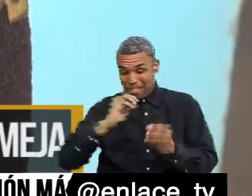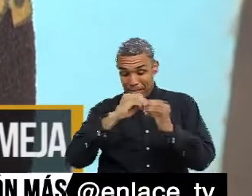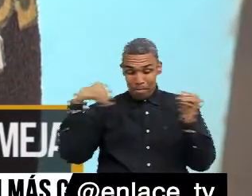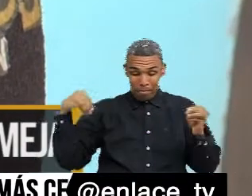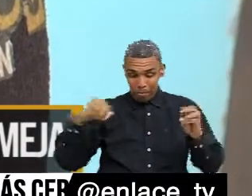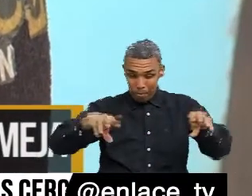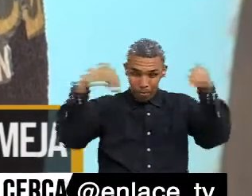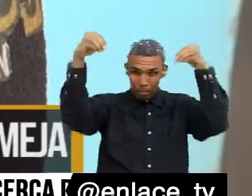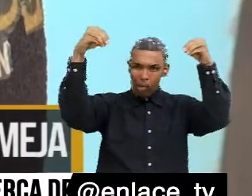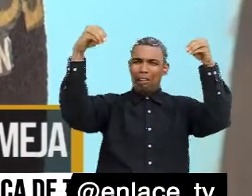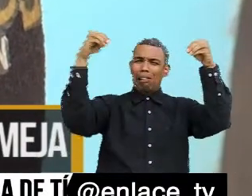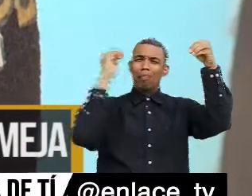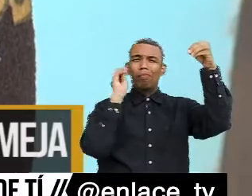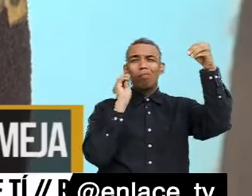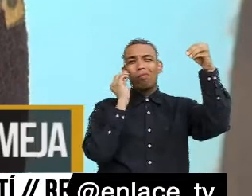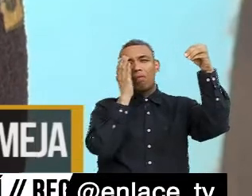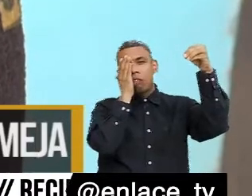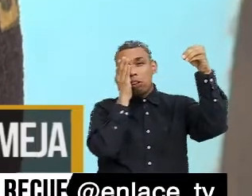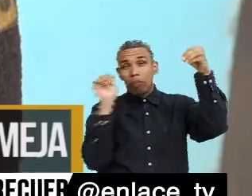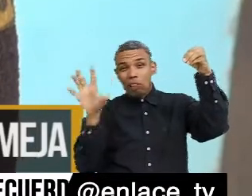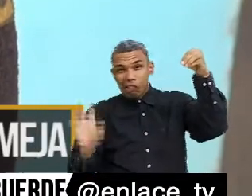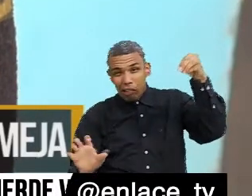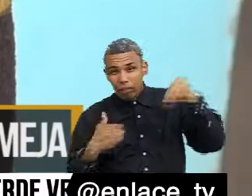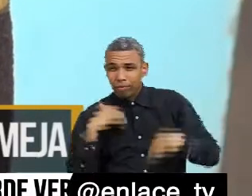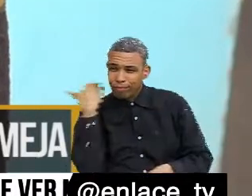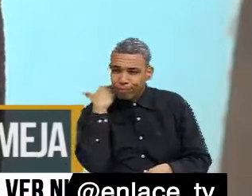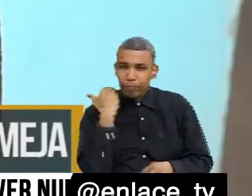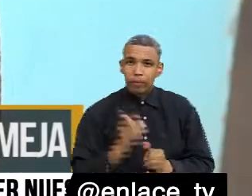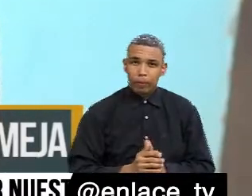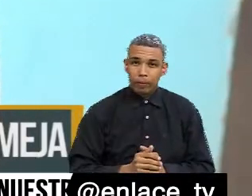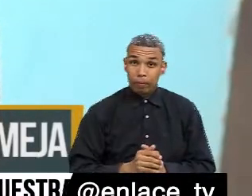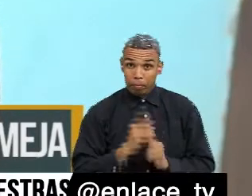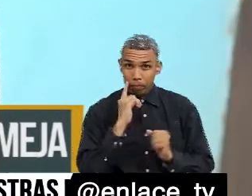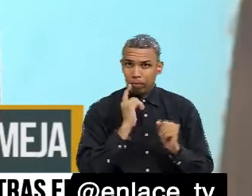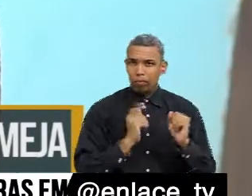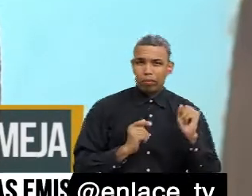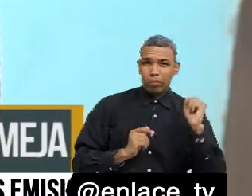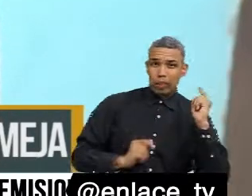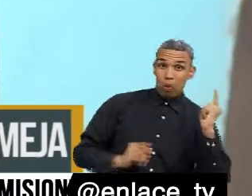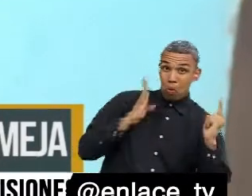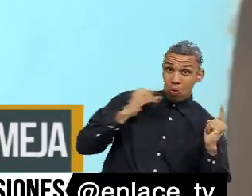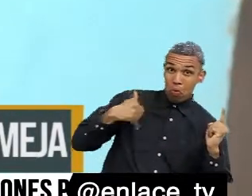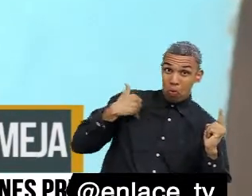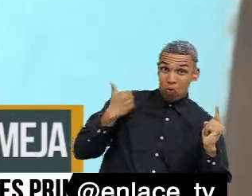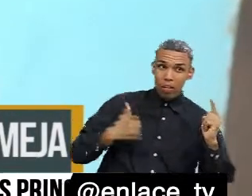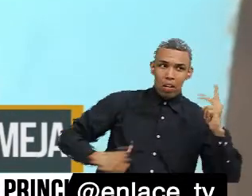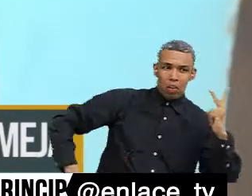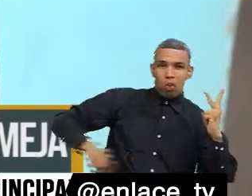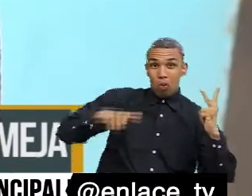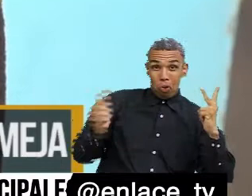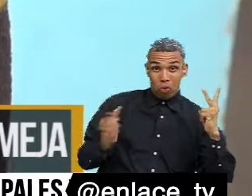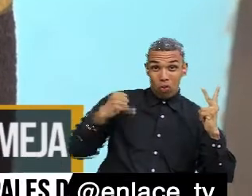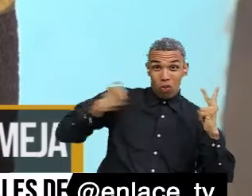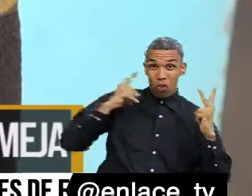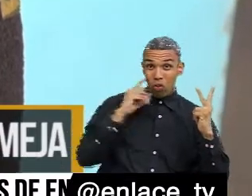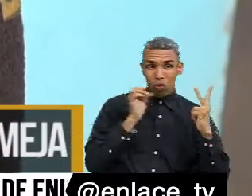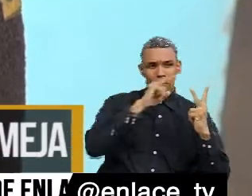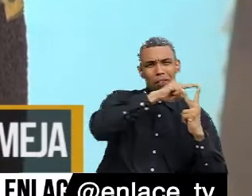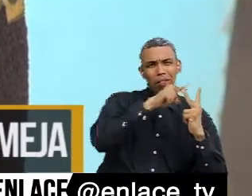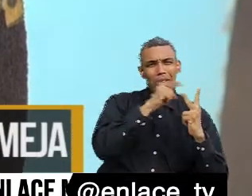como los y como países a la noche como país el otro siguieron un cacho costeño no al disco pegados